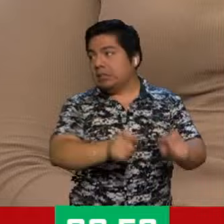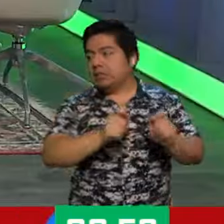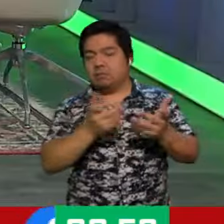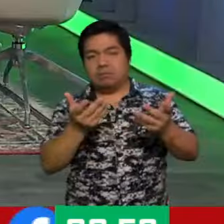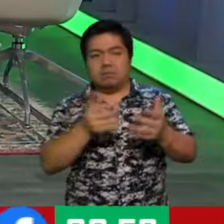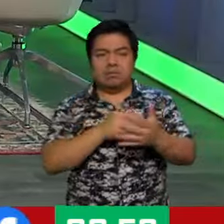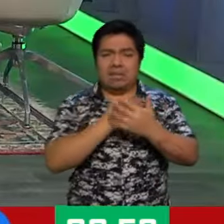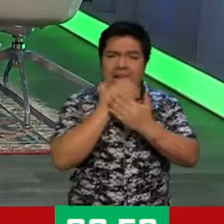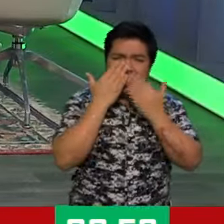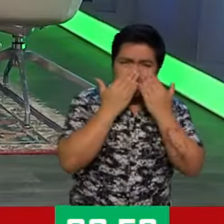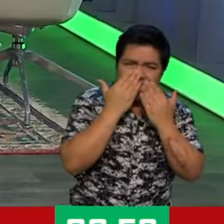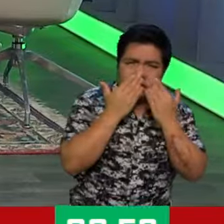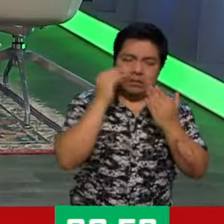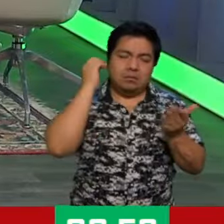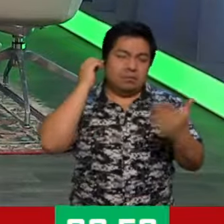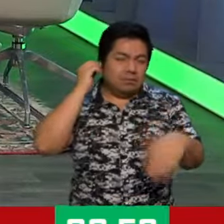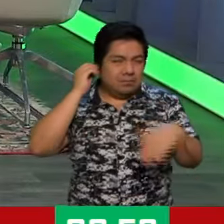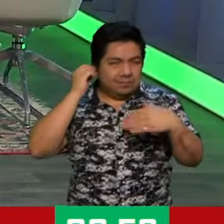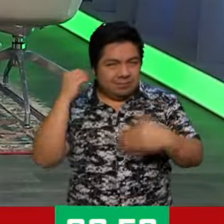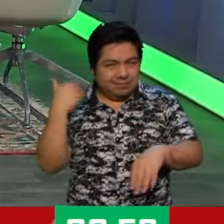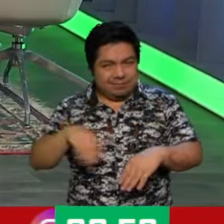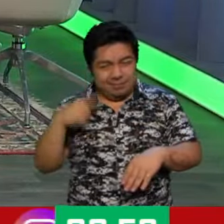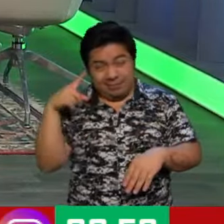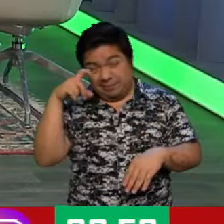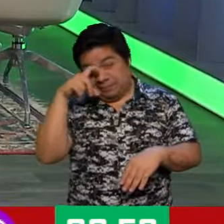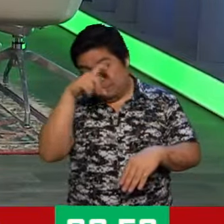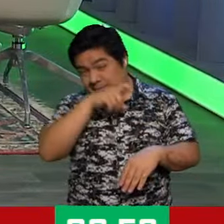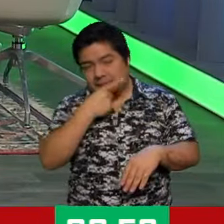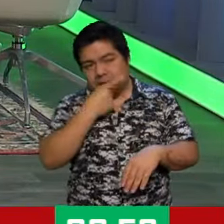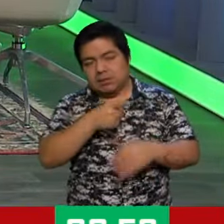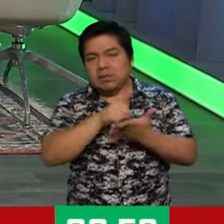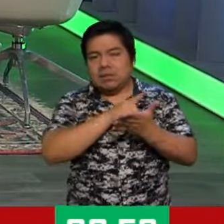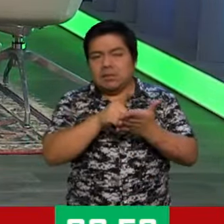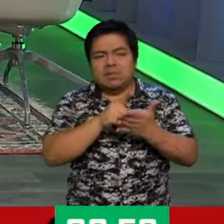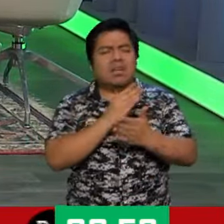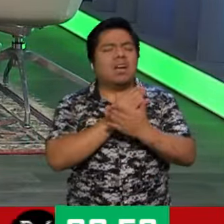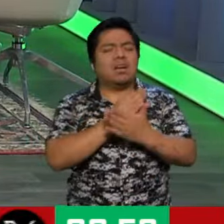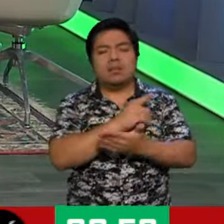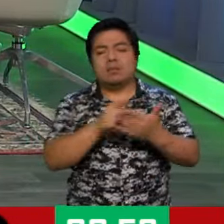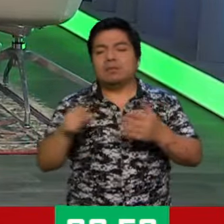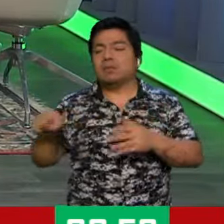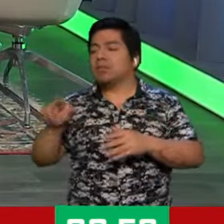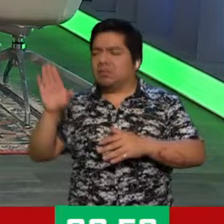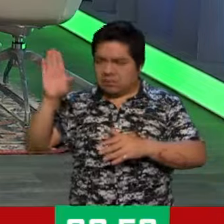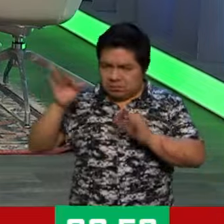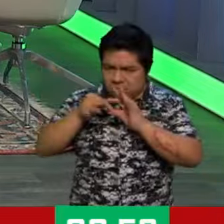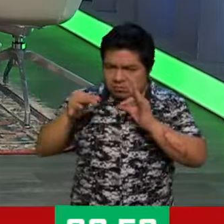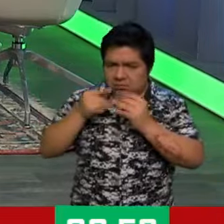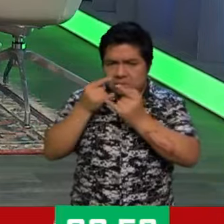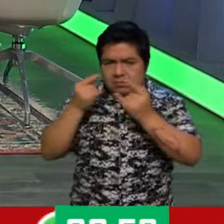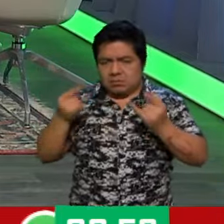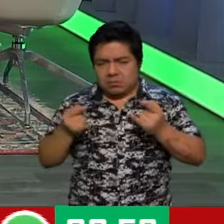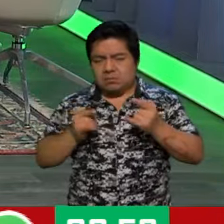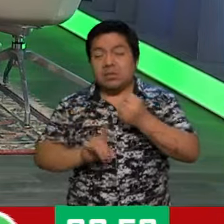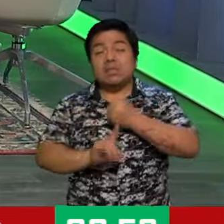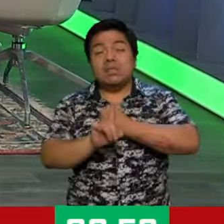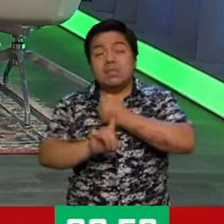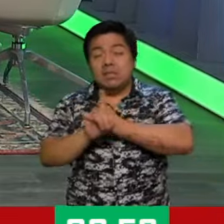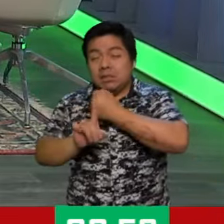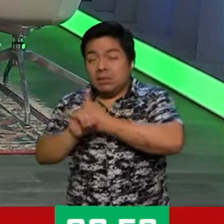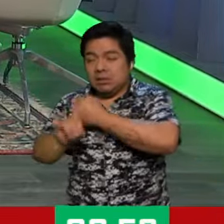estudio, porque eso es lo que está terrible, negarles derechos. A ver, alguien aquí que nos quiera contar la mayor problemática a la que se